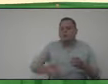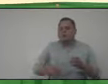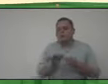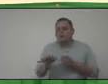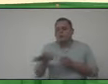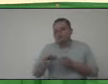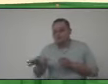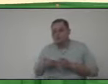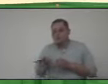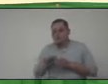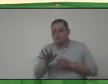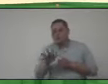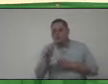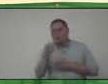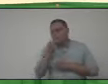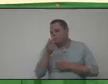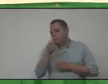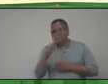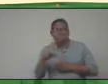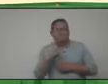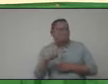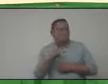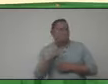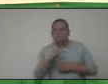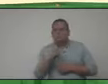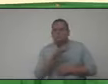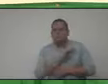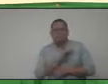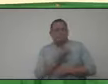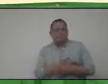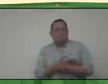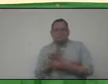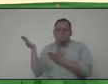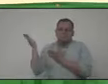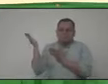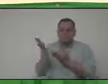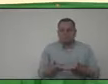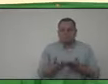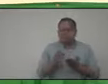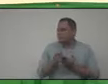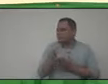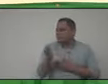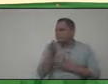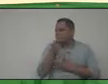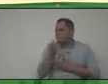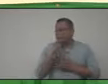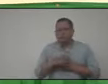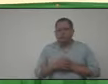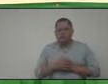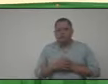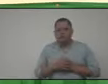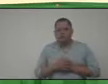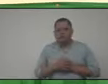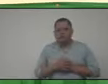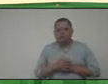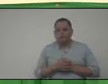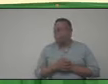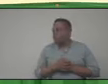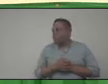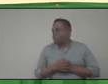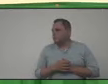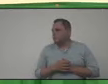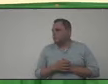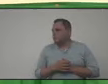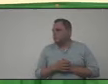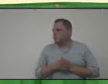las droguerías de los municipios no tienen el músculo financiero que se necesita. Básicamente, un medicamento, así como nos